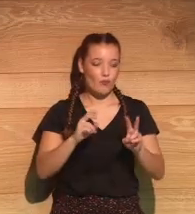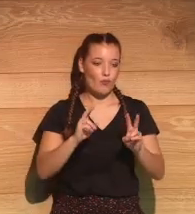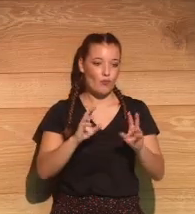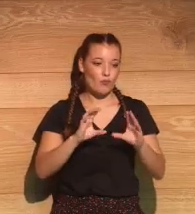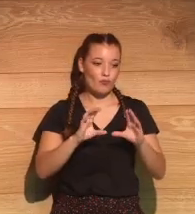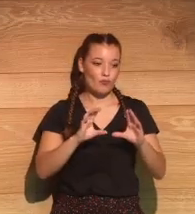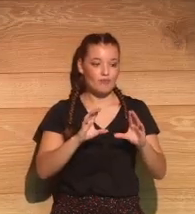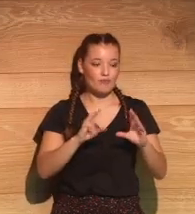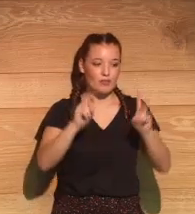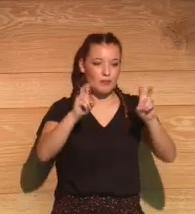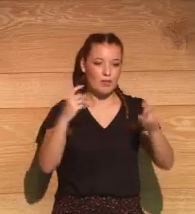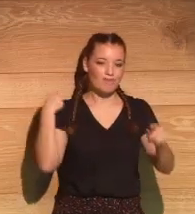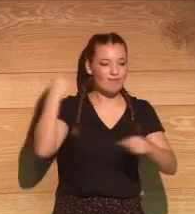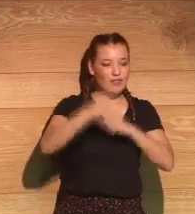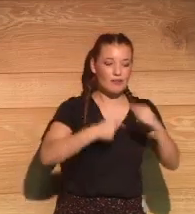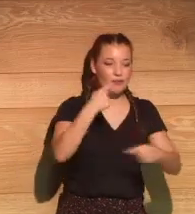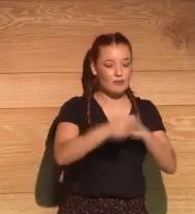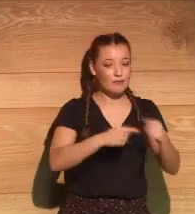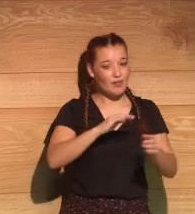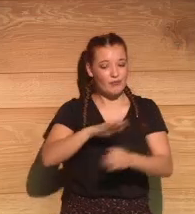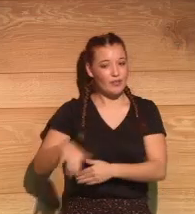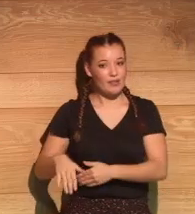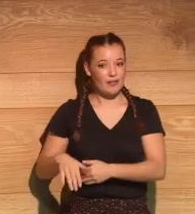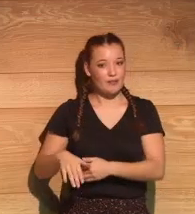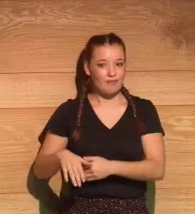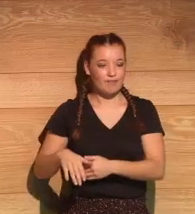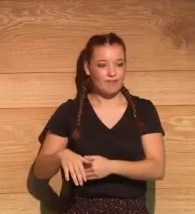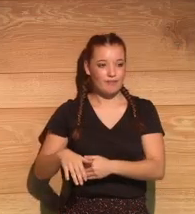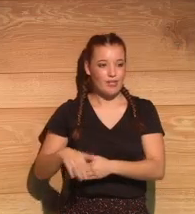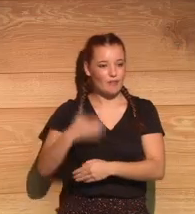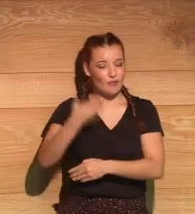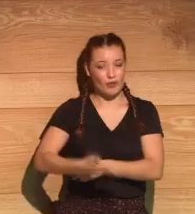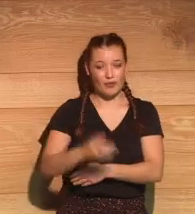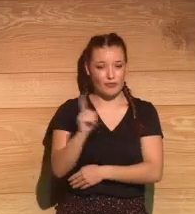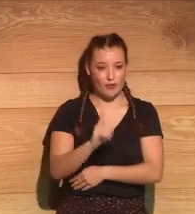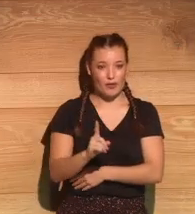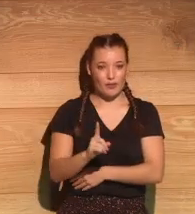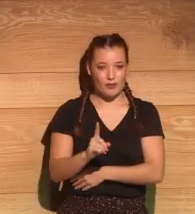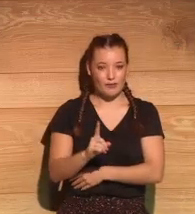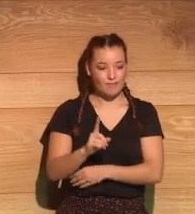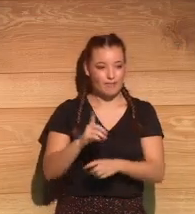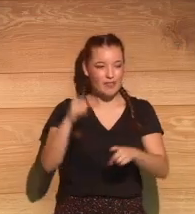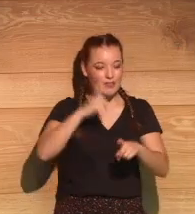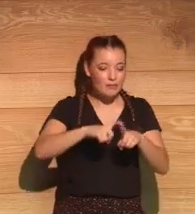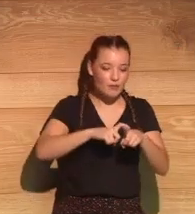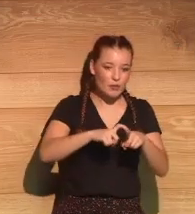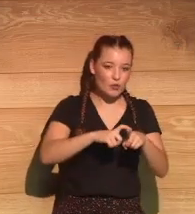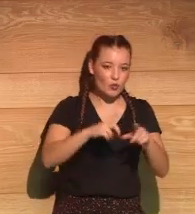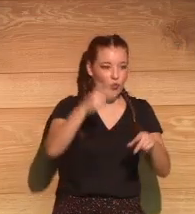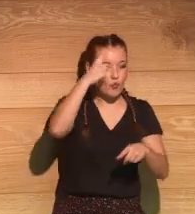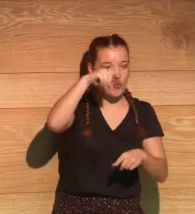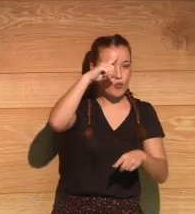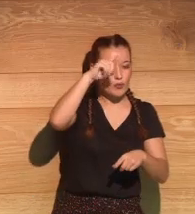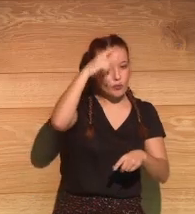que, bueno, pues eso, no determina tanto, salvo aspectos culturales o que los marxistas viejos llamaban